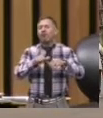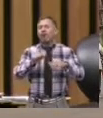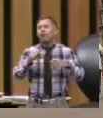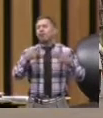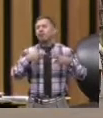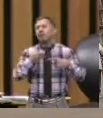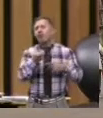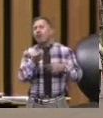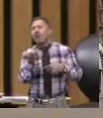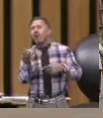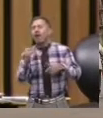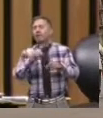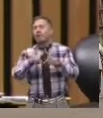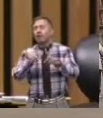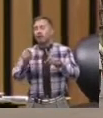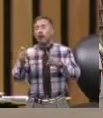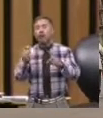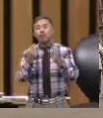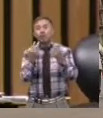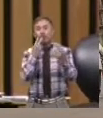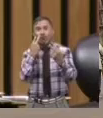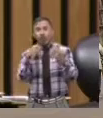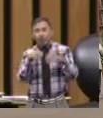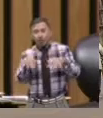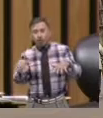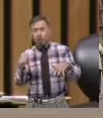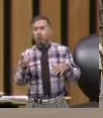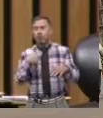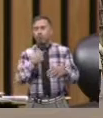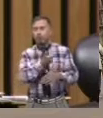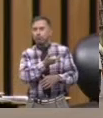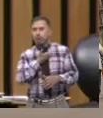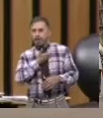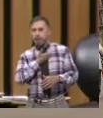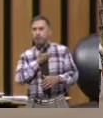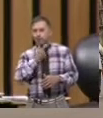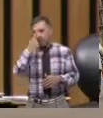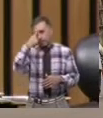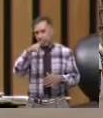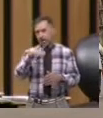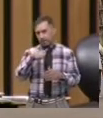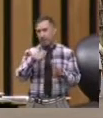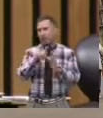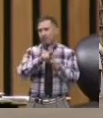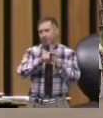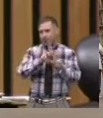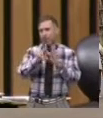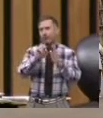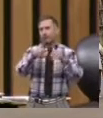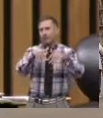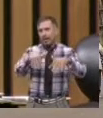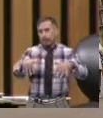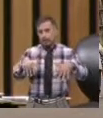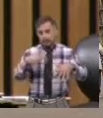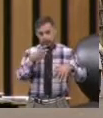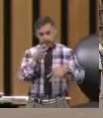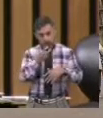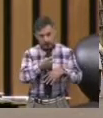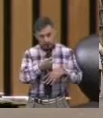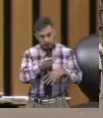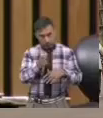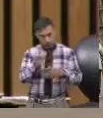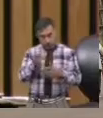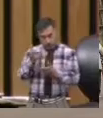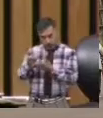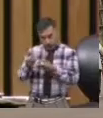personas que cobran por justamente hacer propaganda en redes sociales y ese gasto no se registró ante la autoridad por el